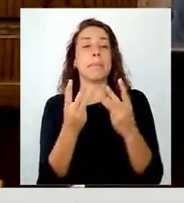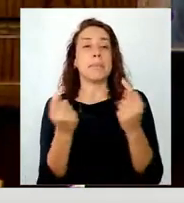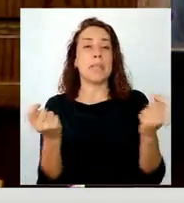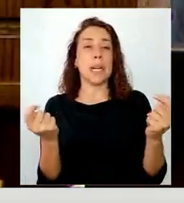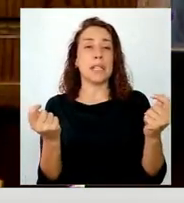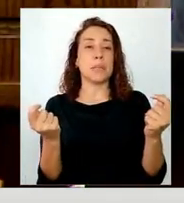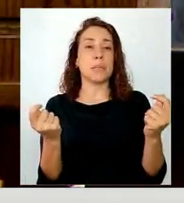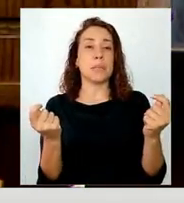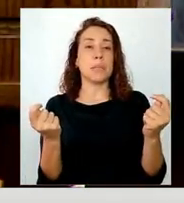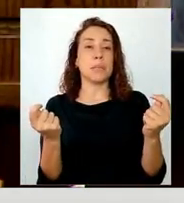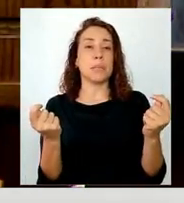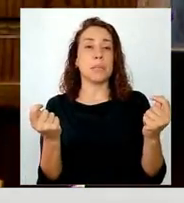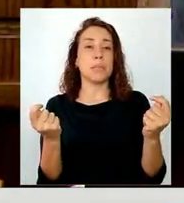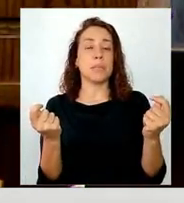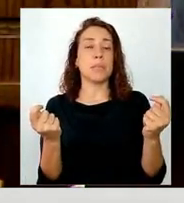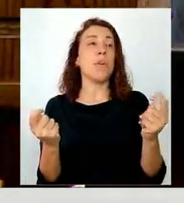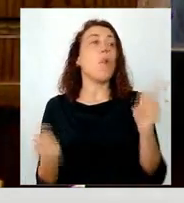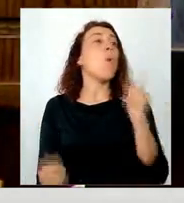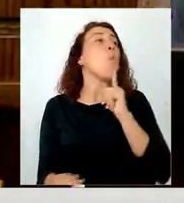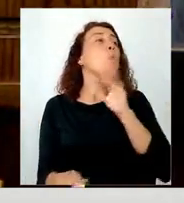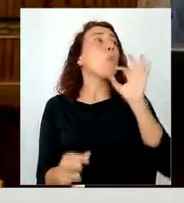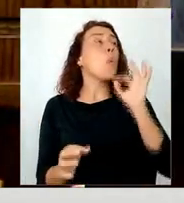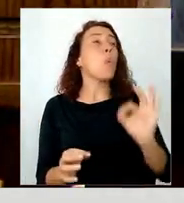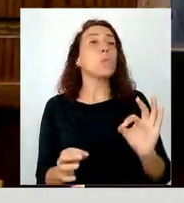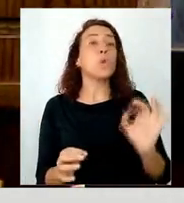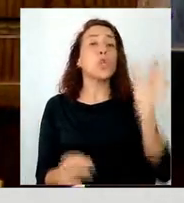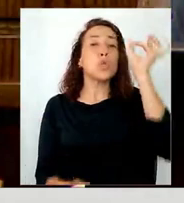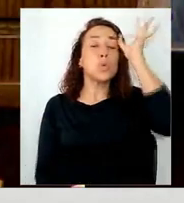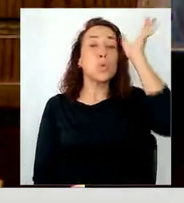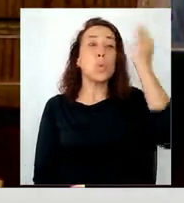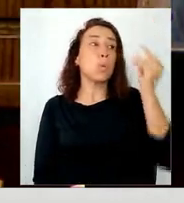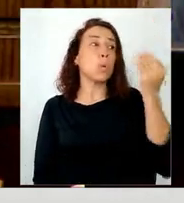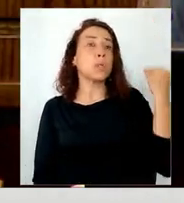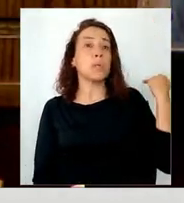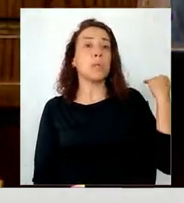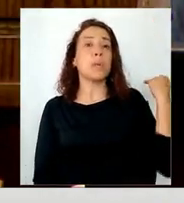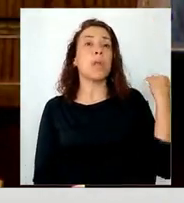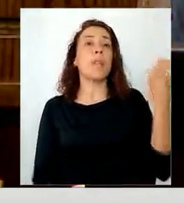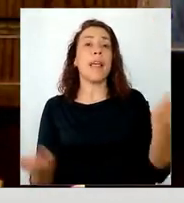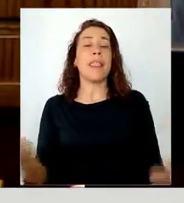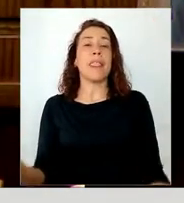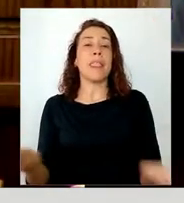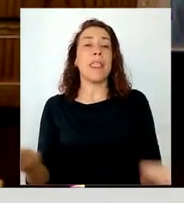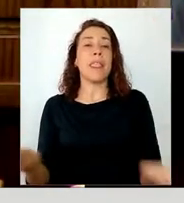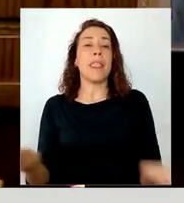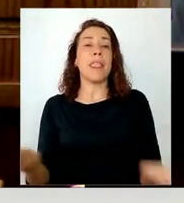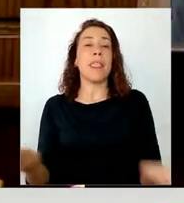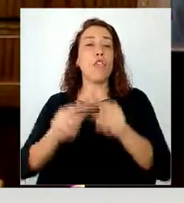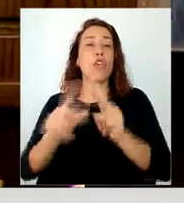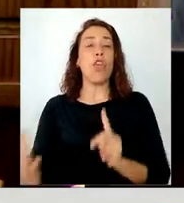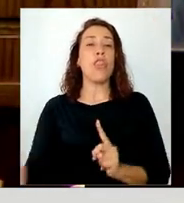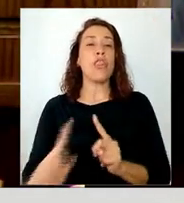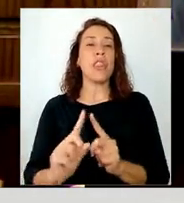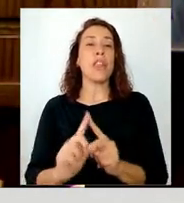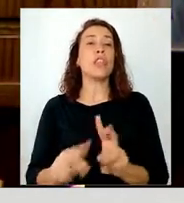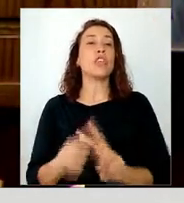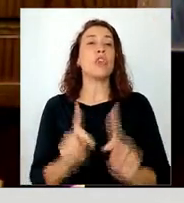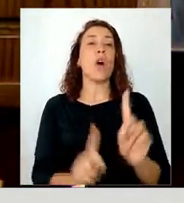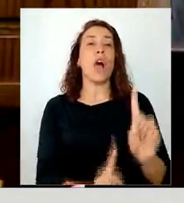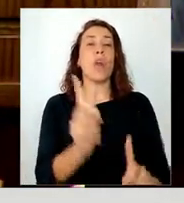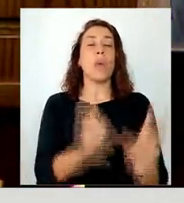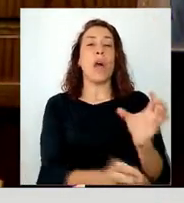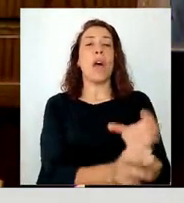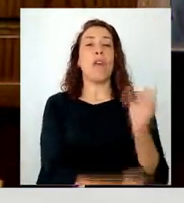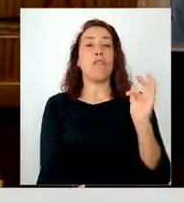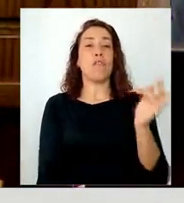los últimos acontecimientos que hemos visto sobre los traspasos directos que le han hecho alguna fundaciones Hoy